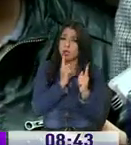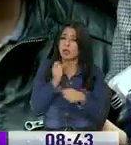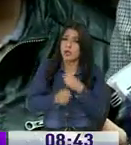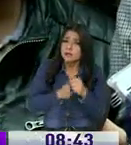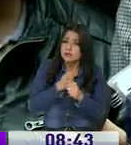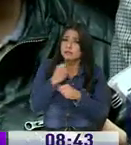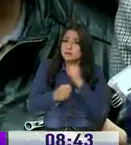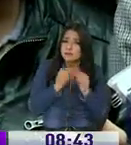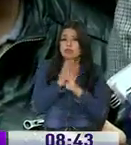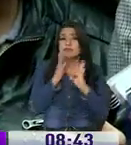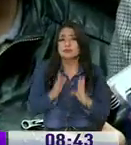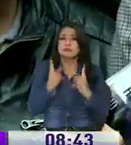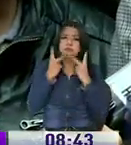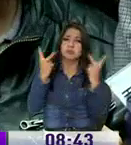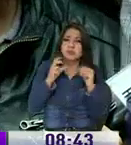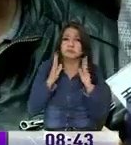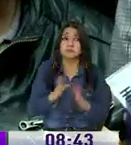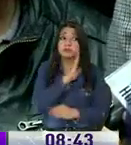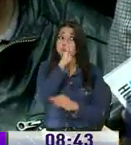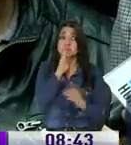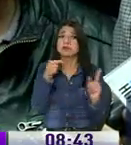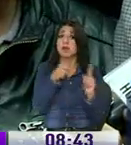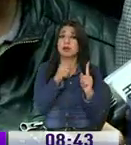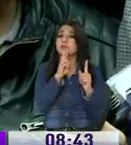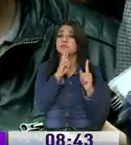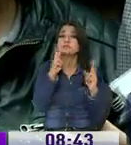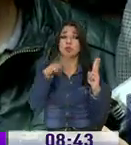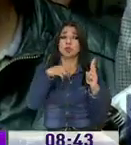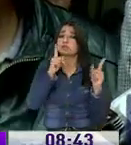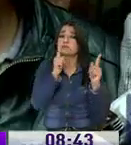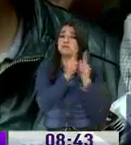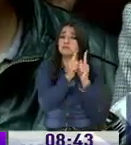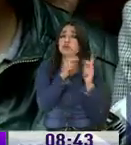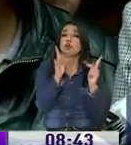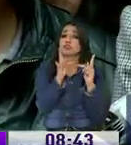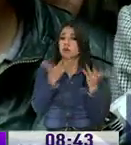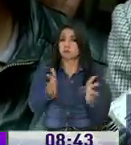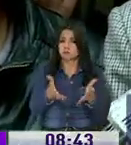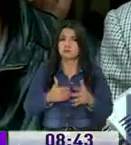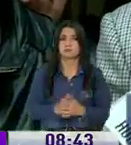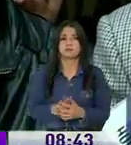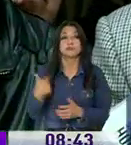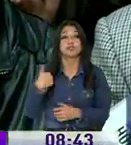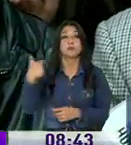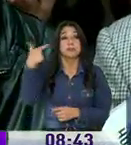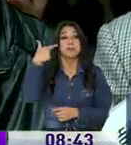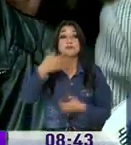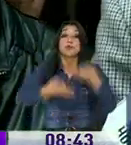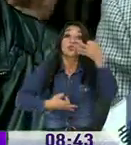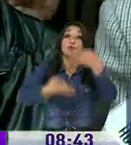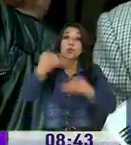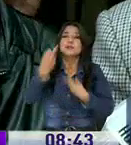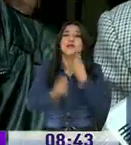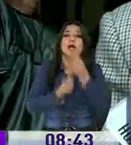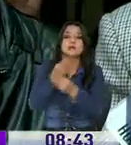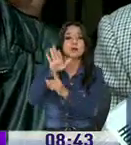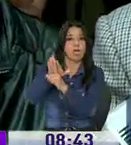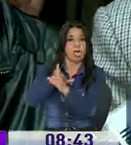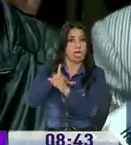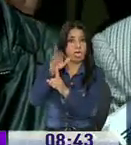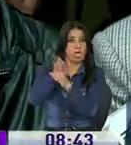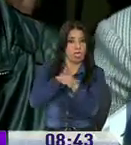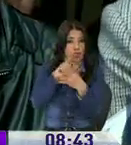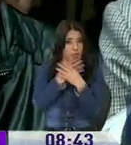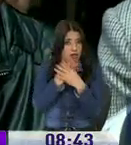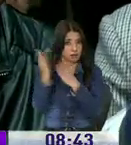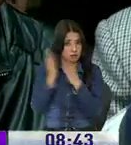en los que fui funcionario público, asambleísta, nunca tuve contacto con ella. Creo que lo que hizo la jueza más que revocar